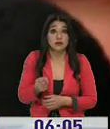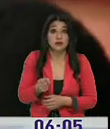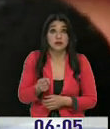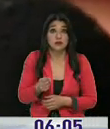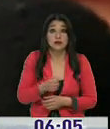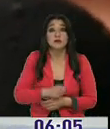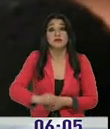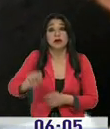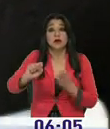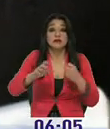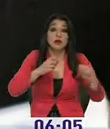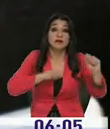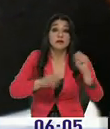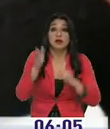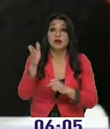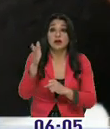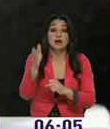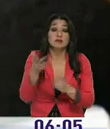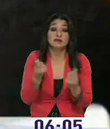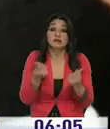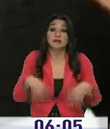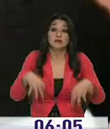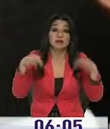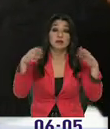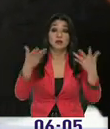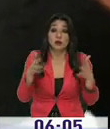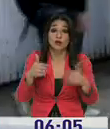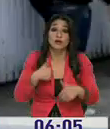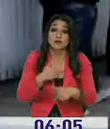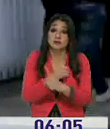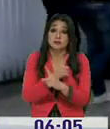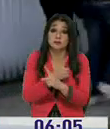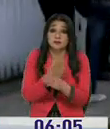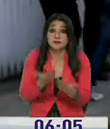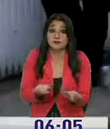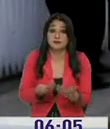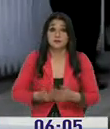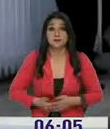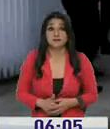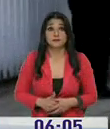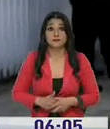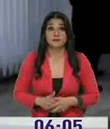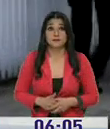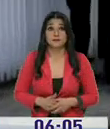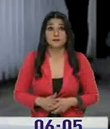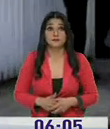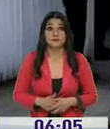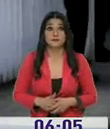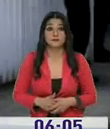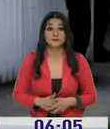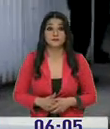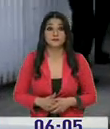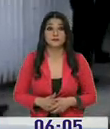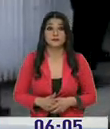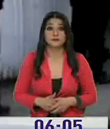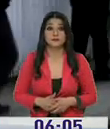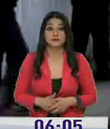viajar para por mi situación américa en mi discapacidad con imágenes de josé sedeño test de tulcán informa miriam